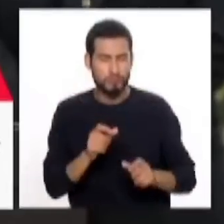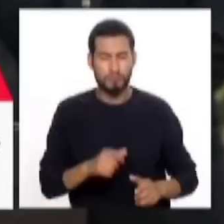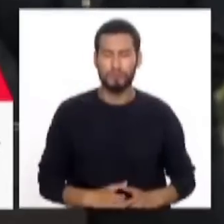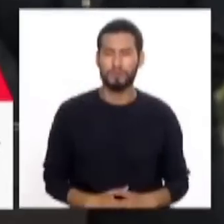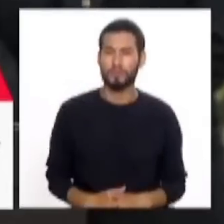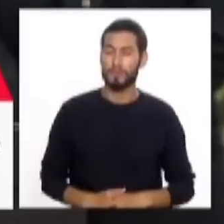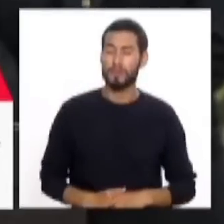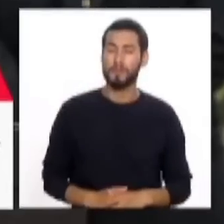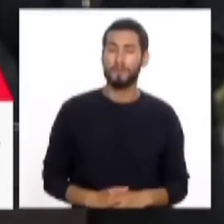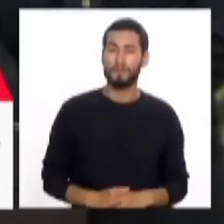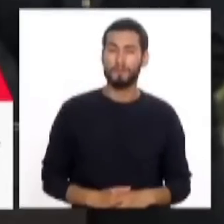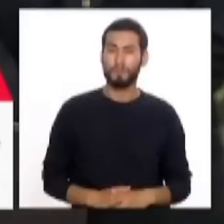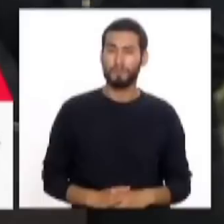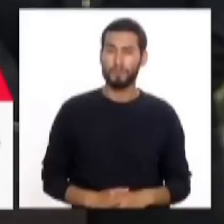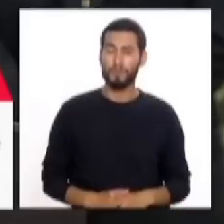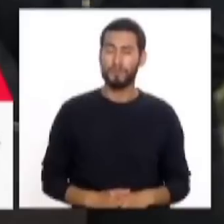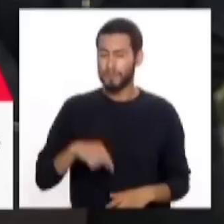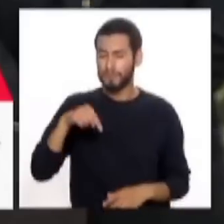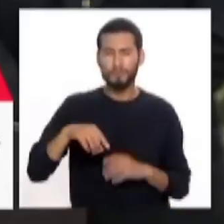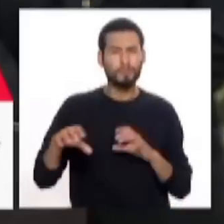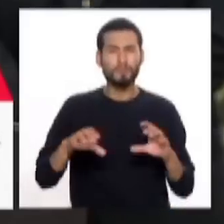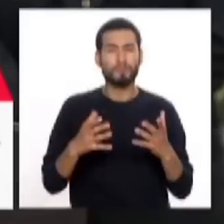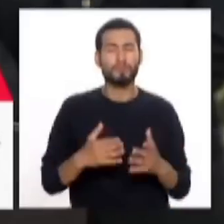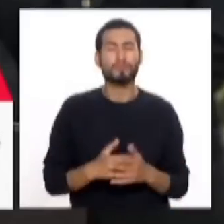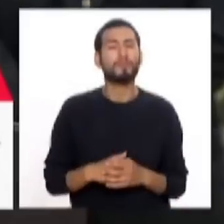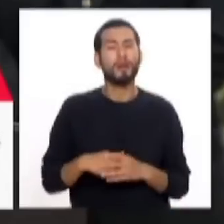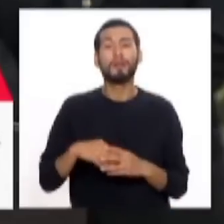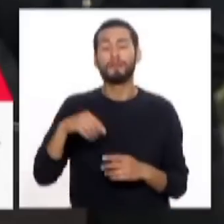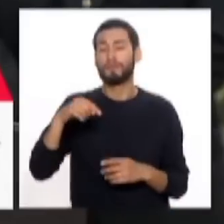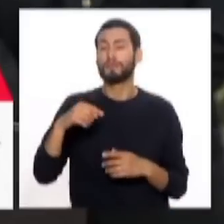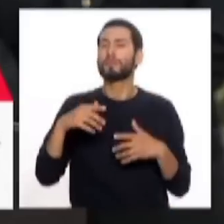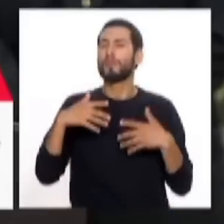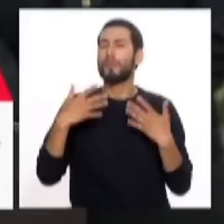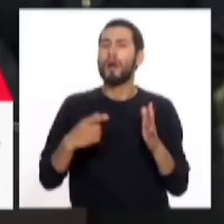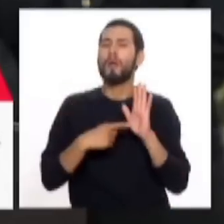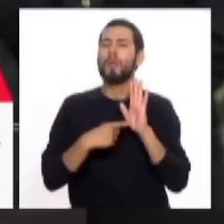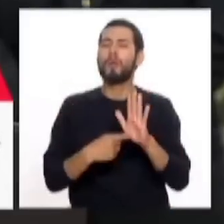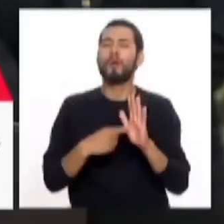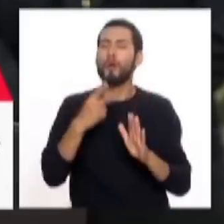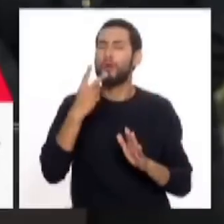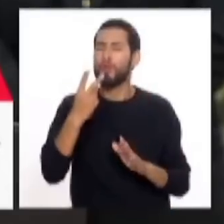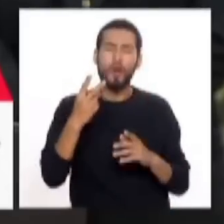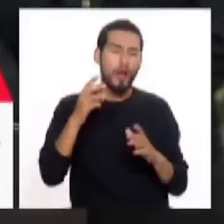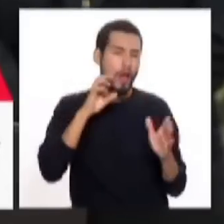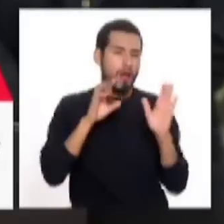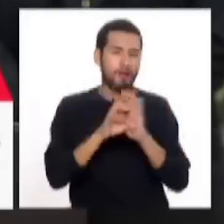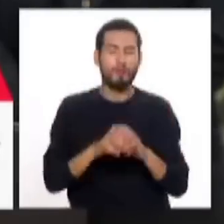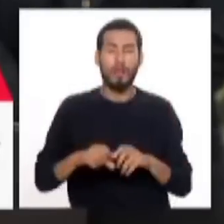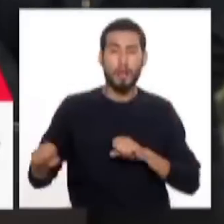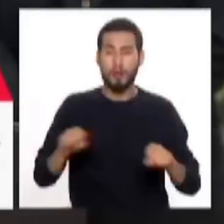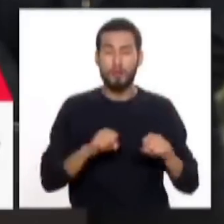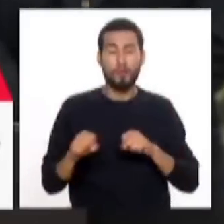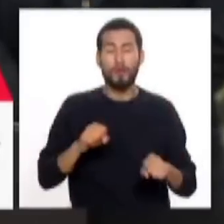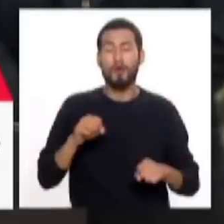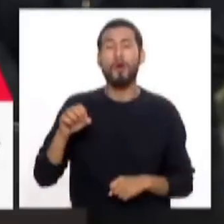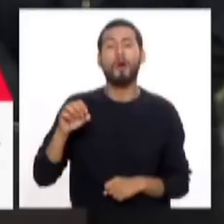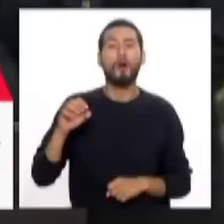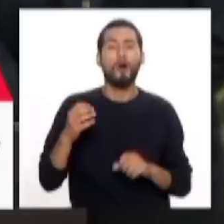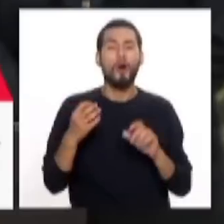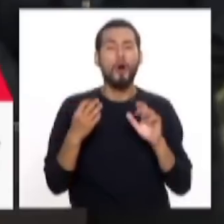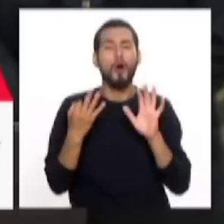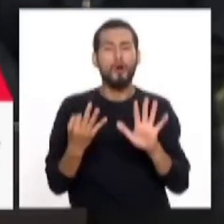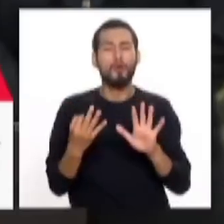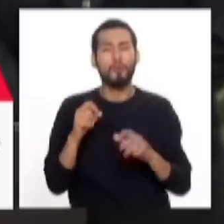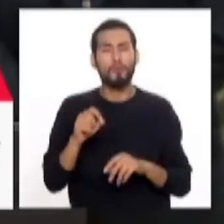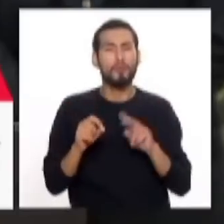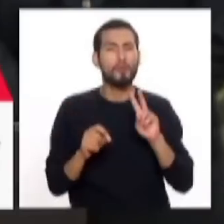este ejercicio se simularán dos escenarios: un terremoto de 8.5 grados en la escala de Richter, en la